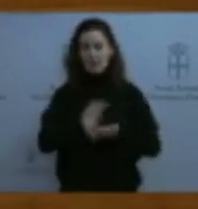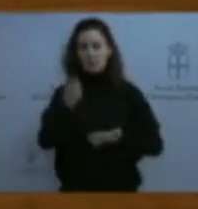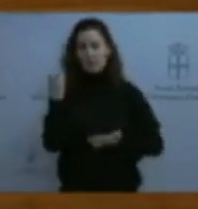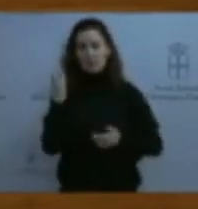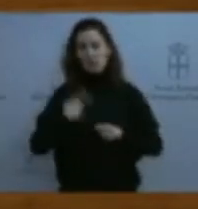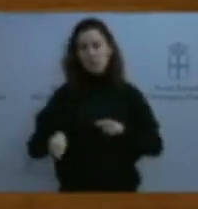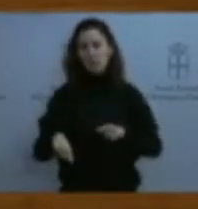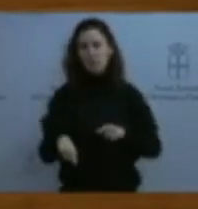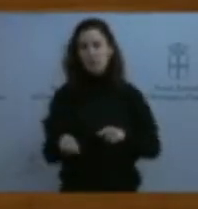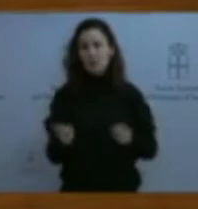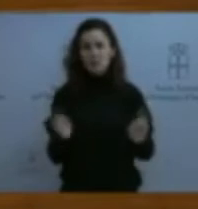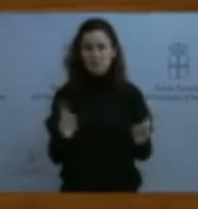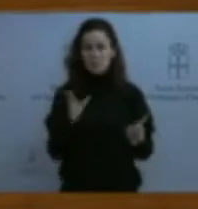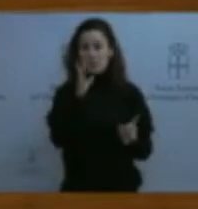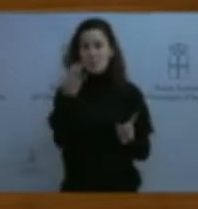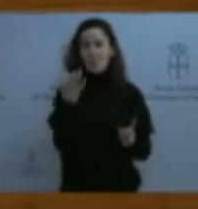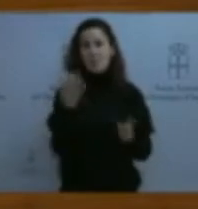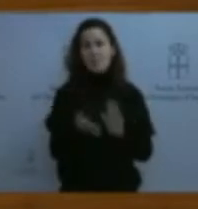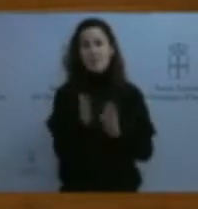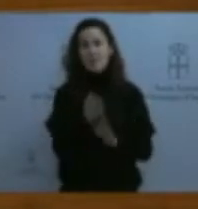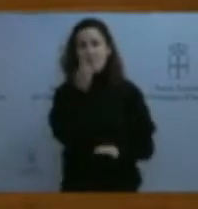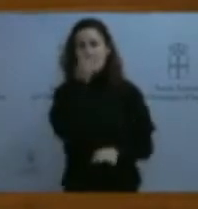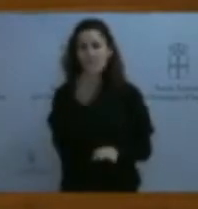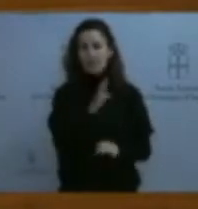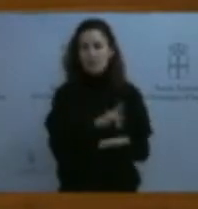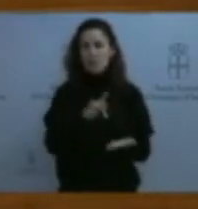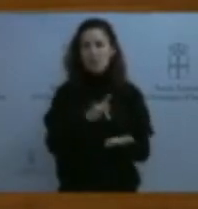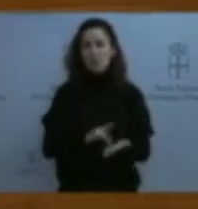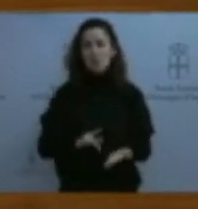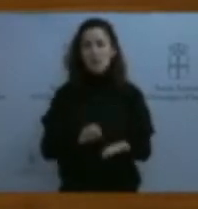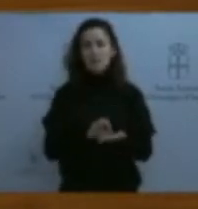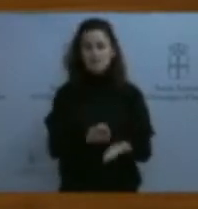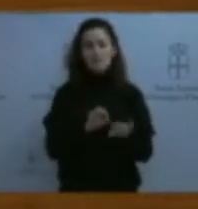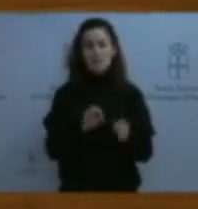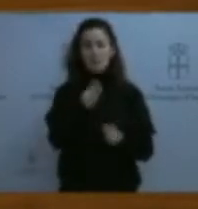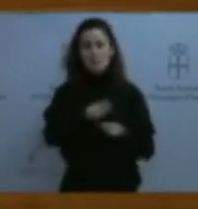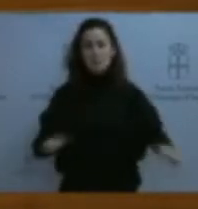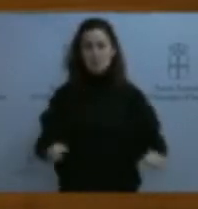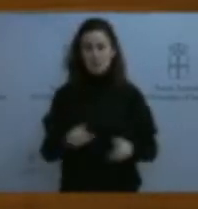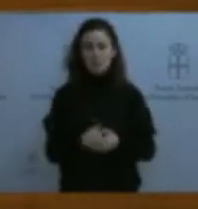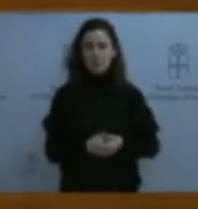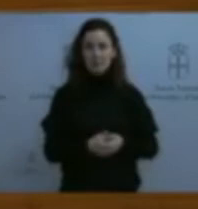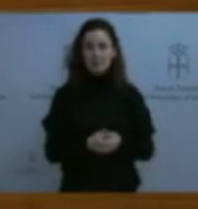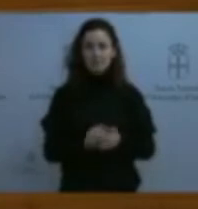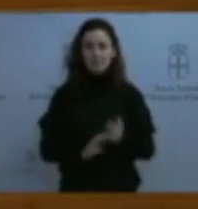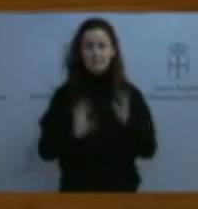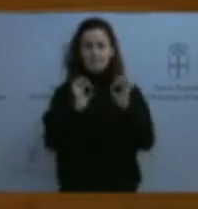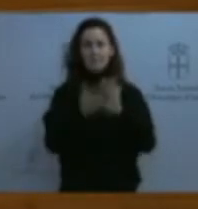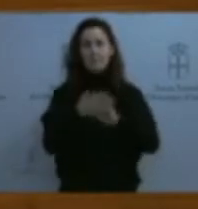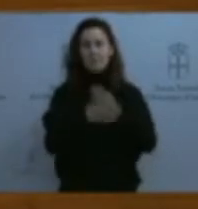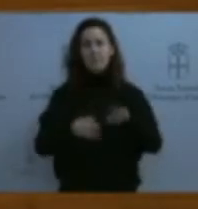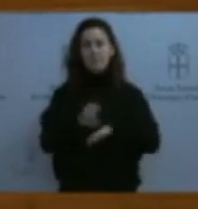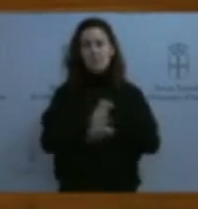que hacer que funcionen bien la prestación de servicios a los ciudadanos y especialmente de esta